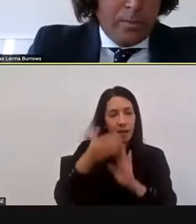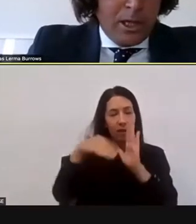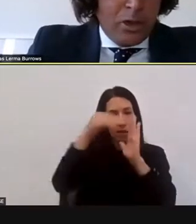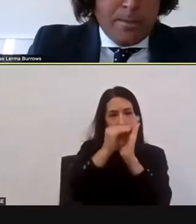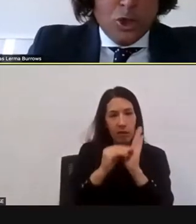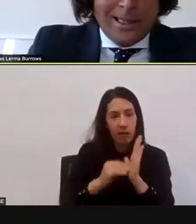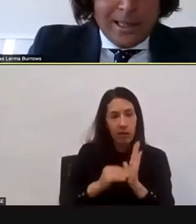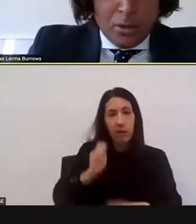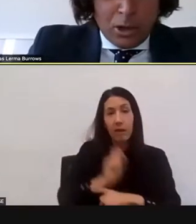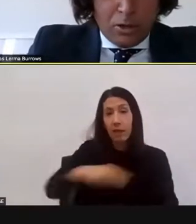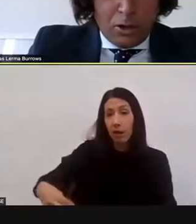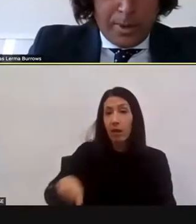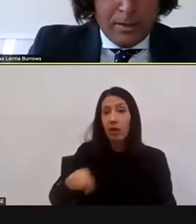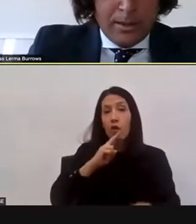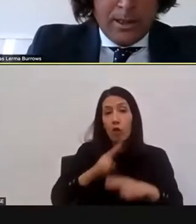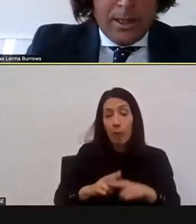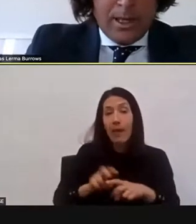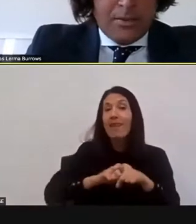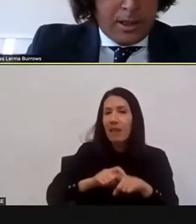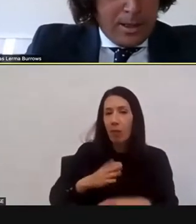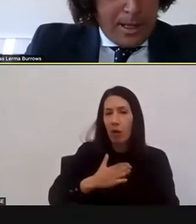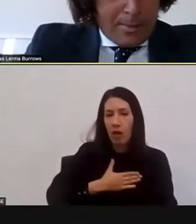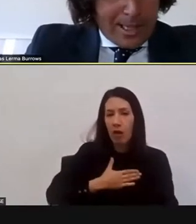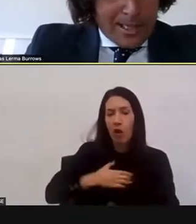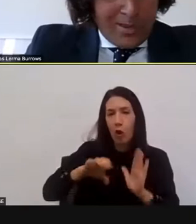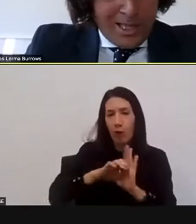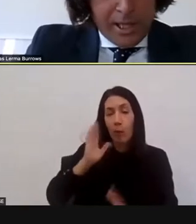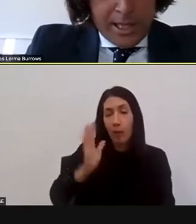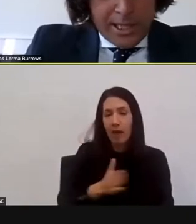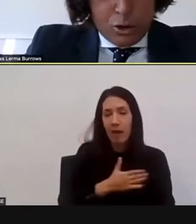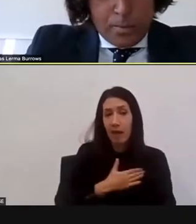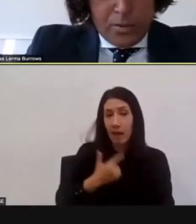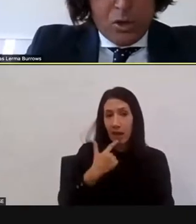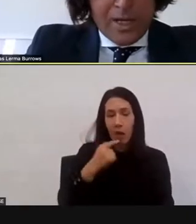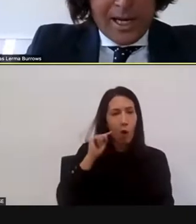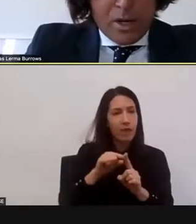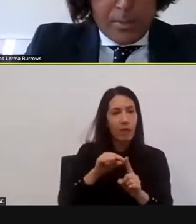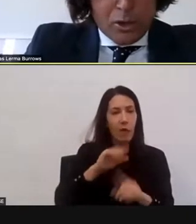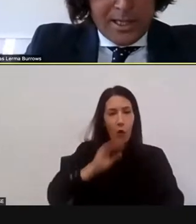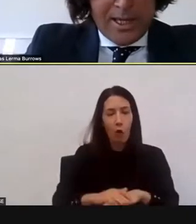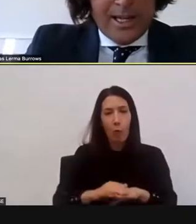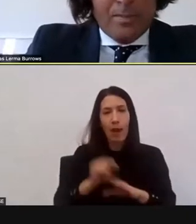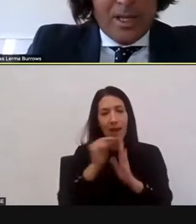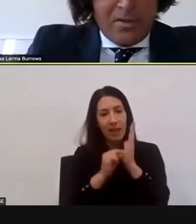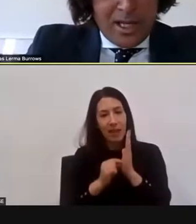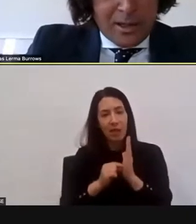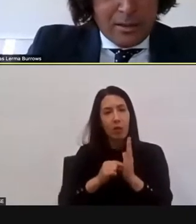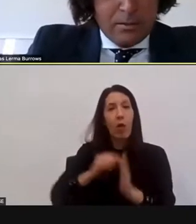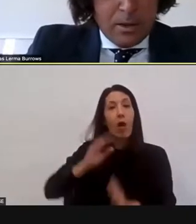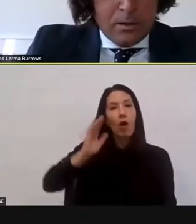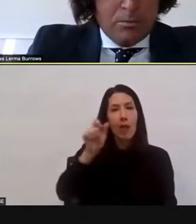Código Penal lo llamamos el tipo del Código Penal. Es decir, para que se den los requisitos de poder condenar a una persona se tiene que